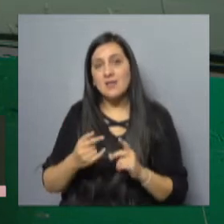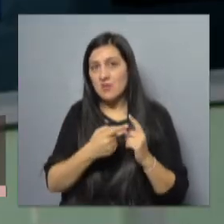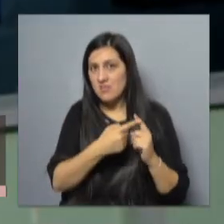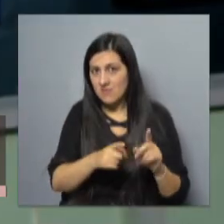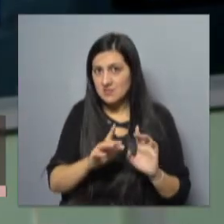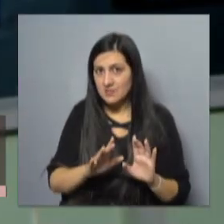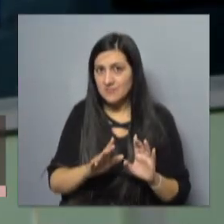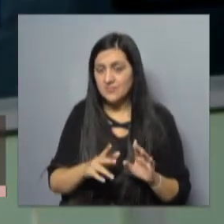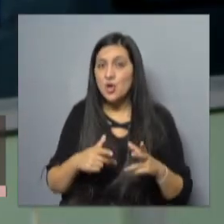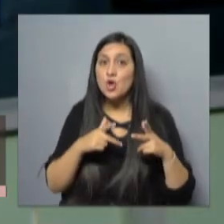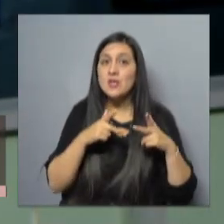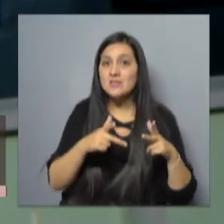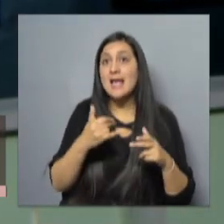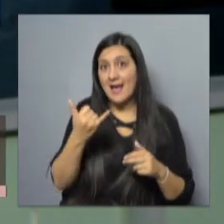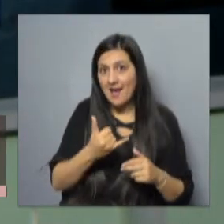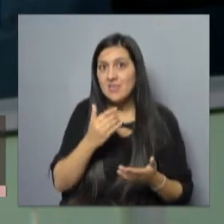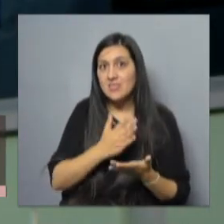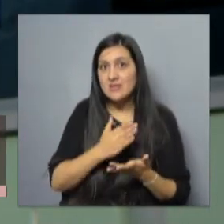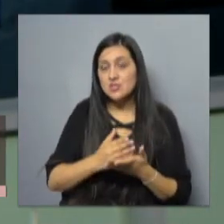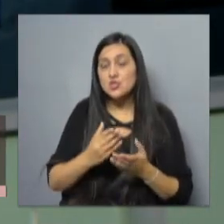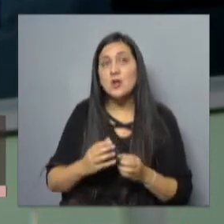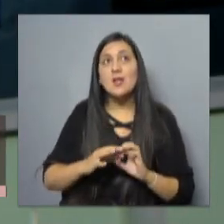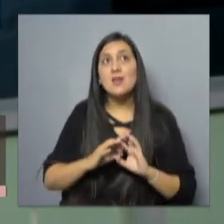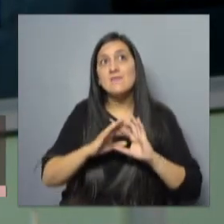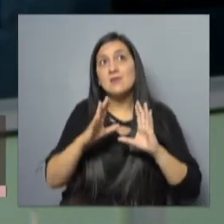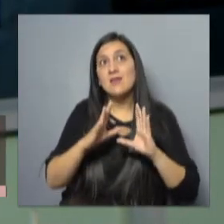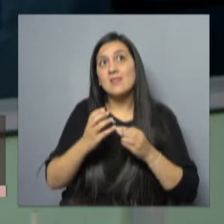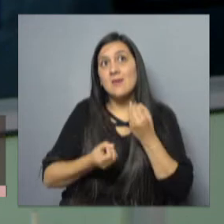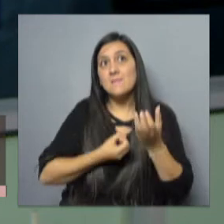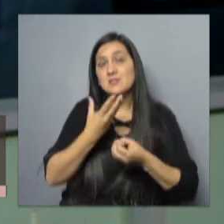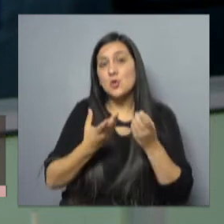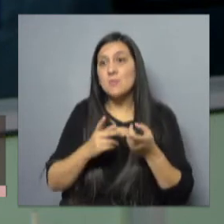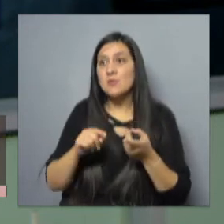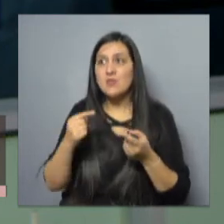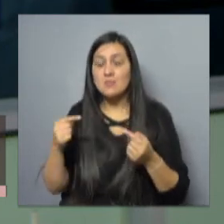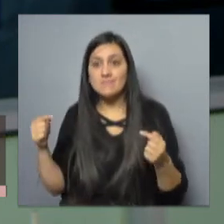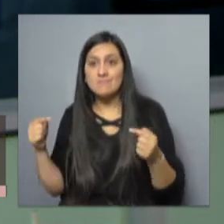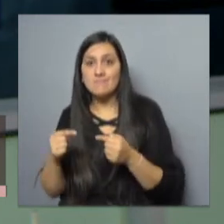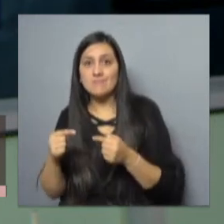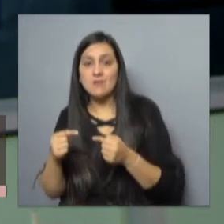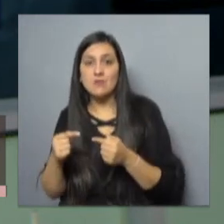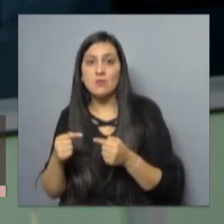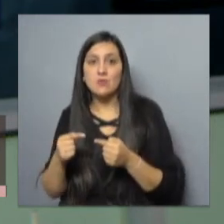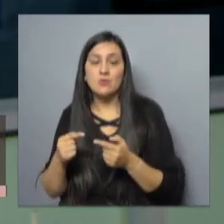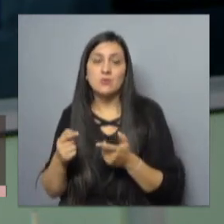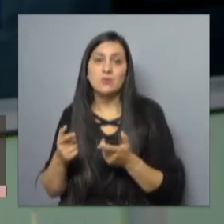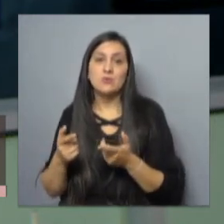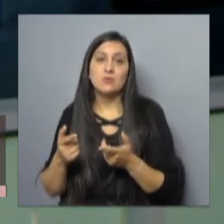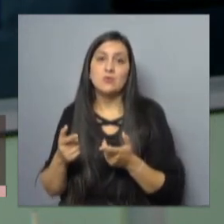dice bueno existe todo el derecho a la libertad de expresión del pensamiento pero luego confrontado con los medios